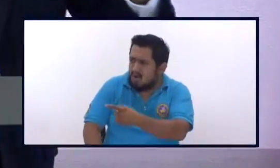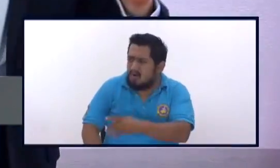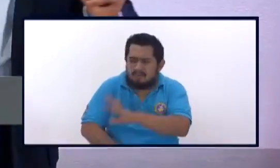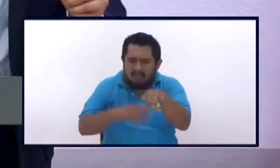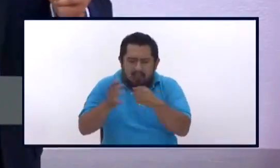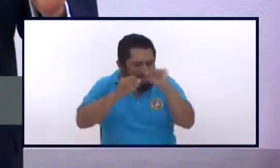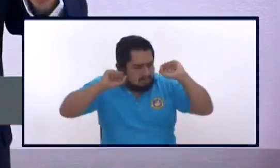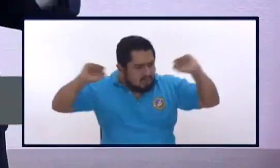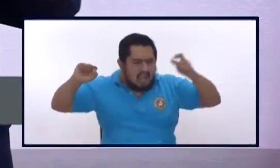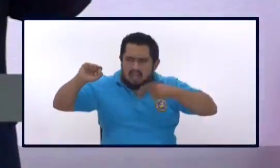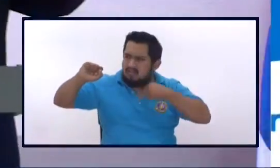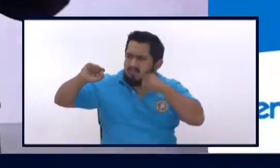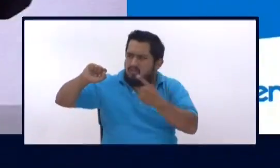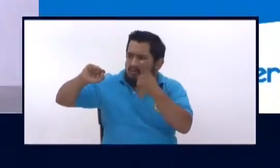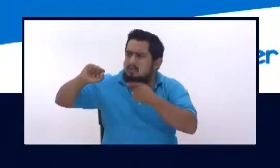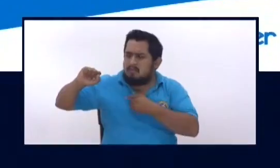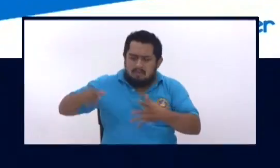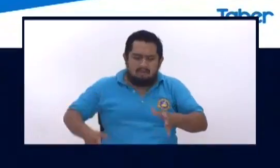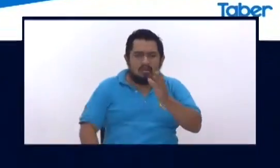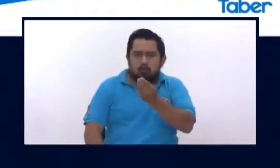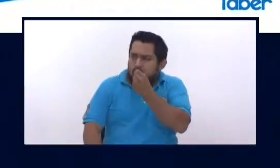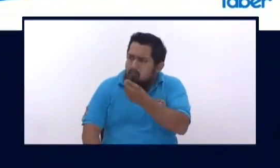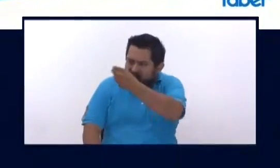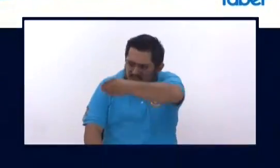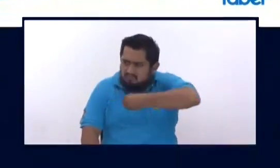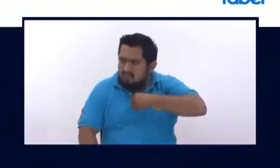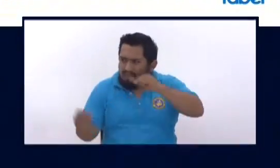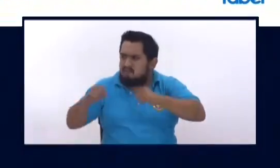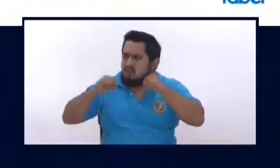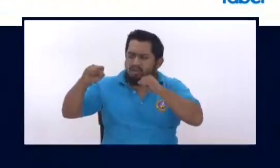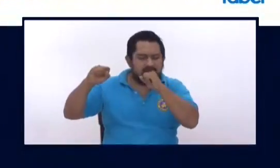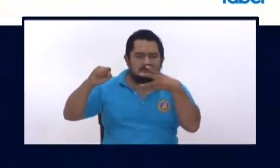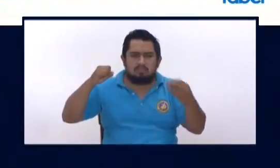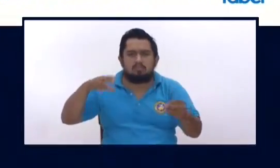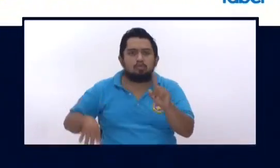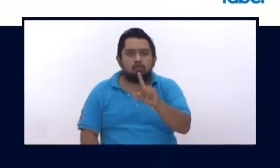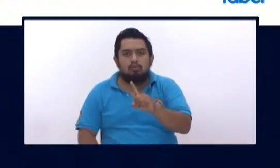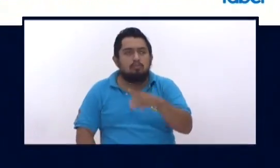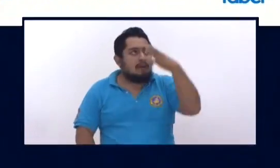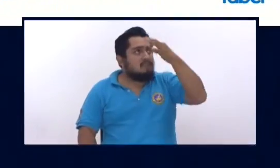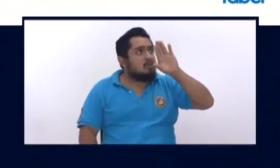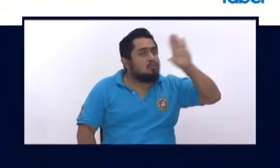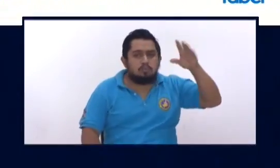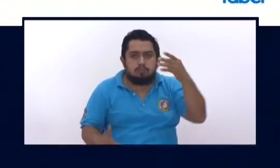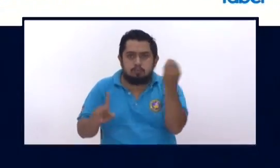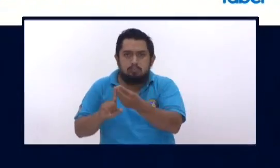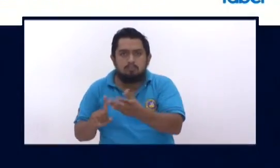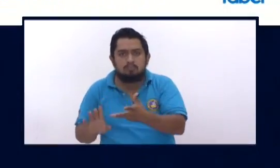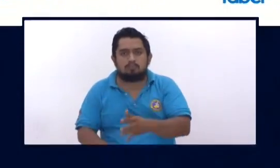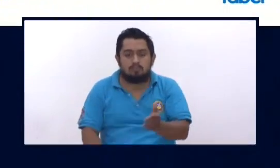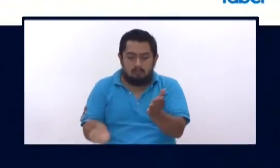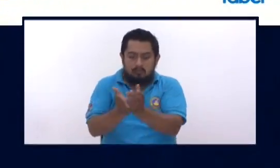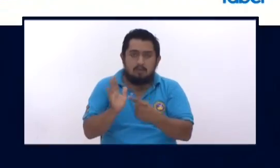si me altares conocen cuánto y si me regalas tres tories con gaseosa ya mí se me va la fuerza es que no es lo que él dice lo que dios quería hacer y dice la palabra del señor